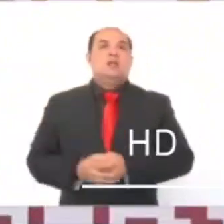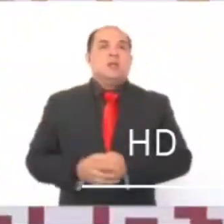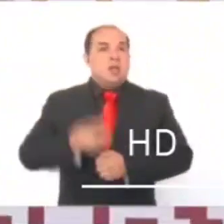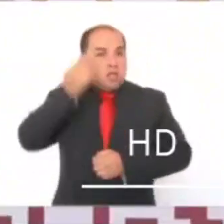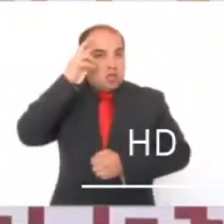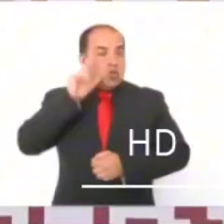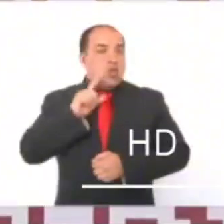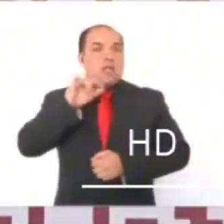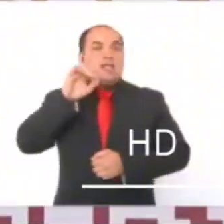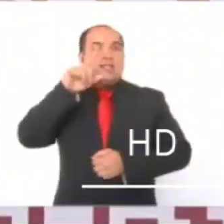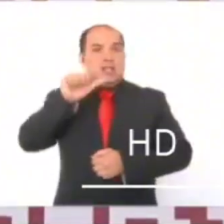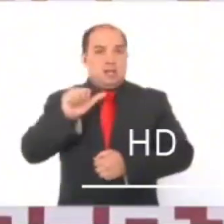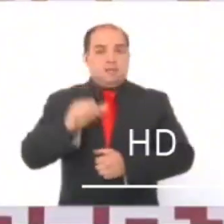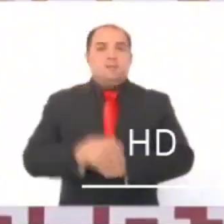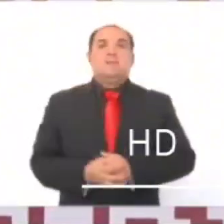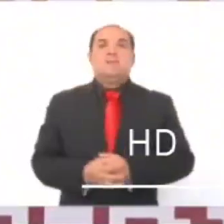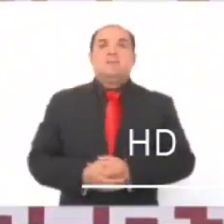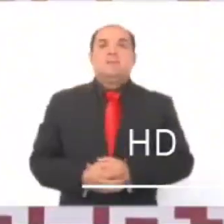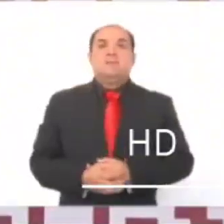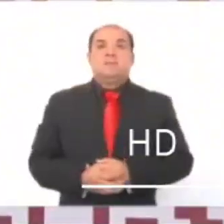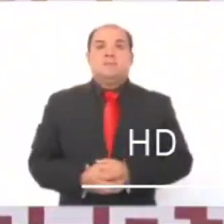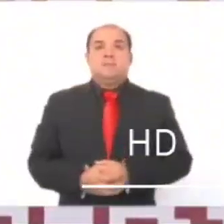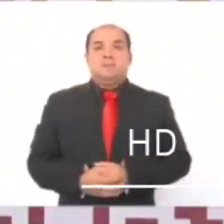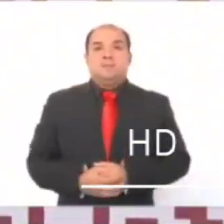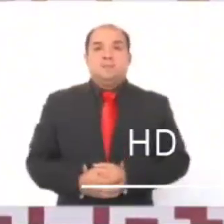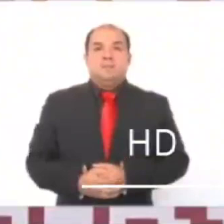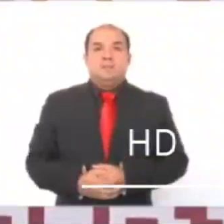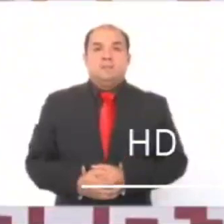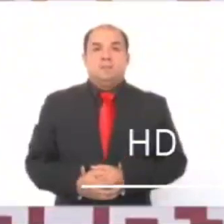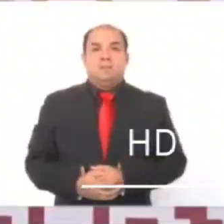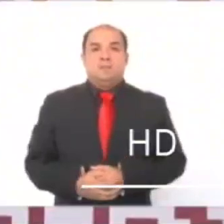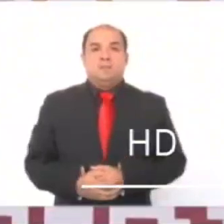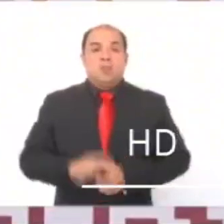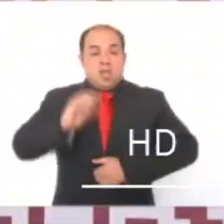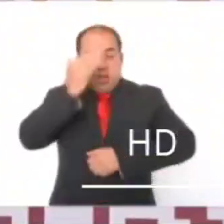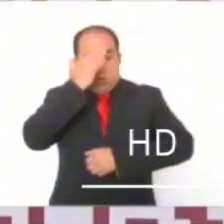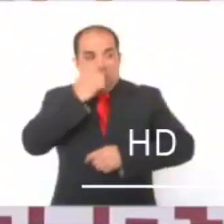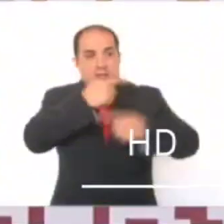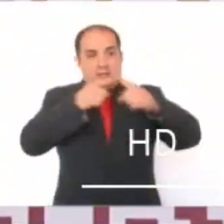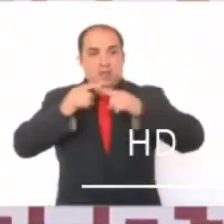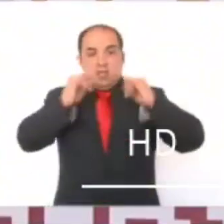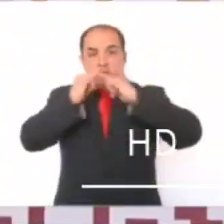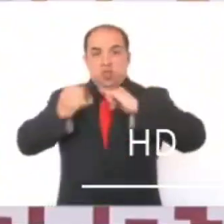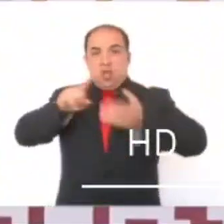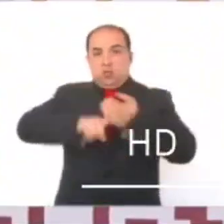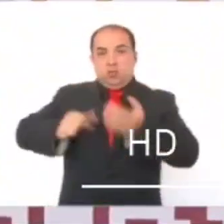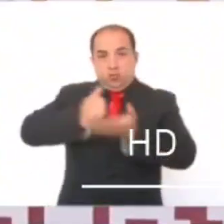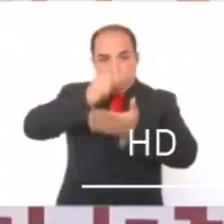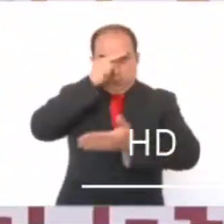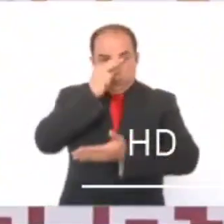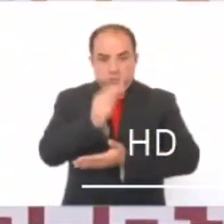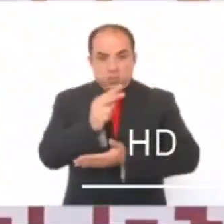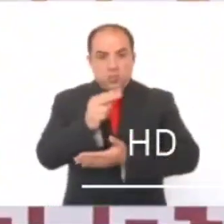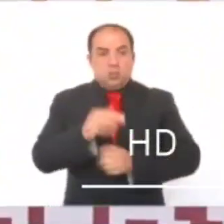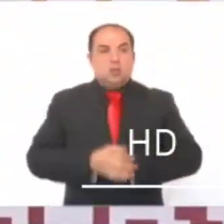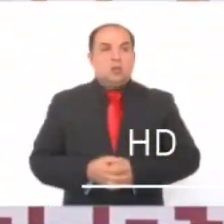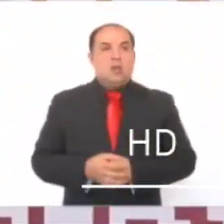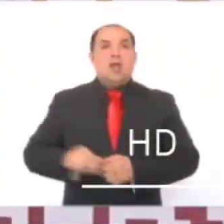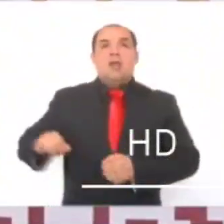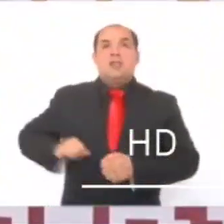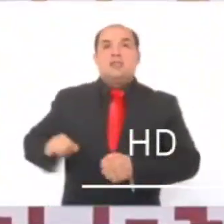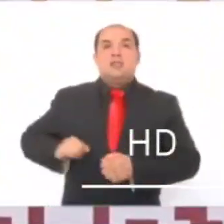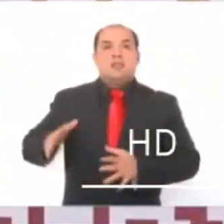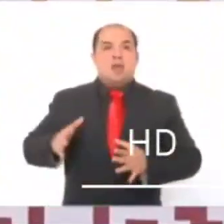doctora Isela Méndez. Asimismo, queremos reconocer las instituciones de la Ciudad de México, se